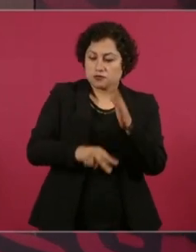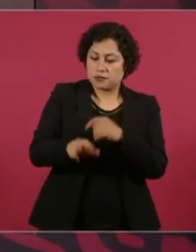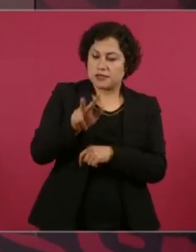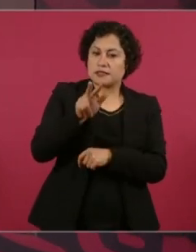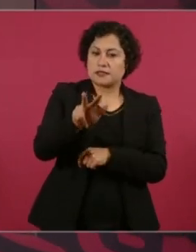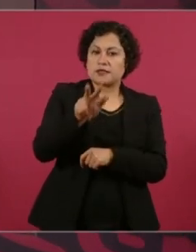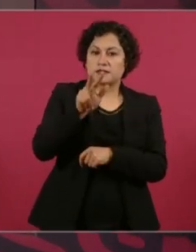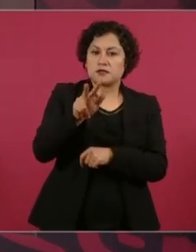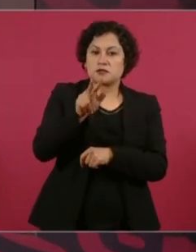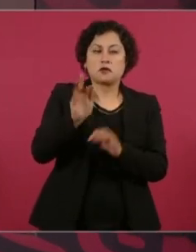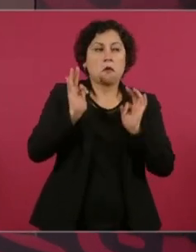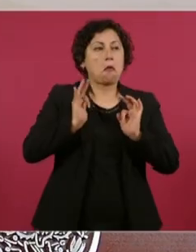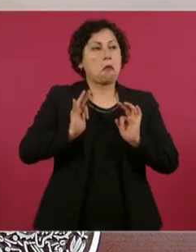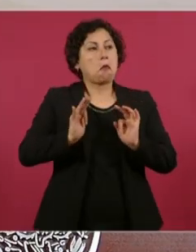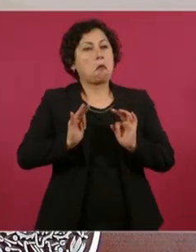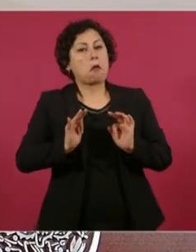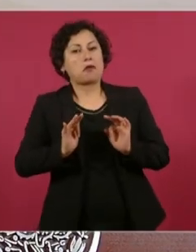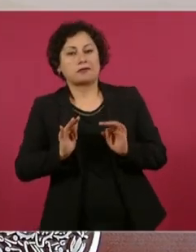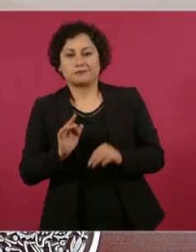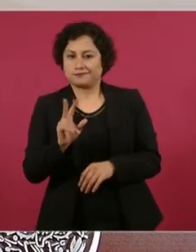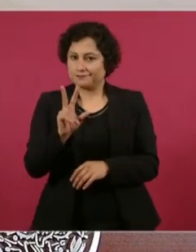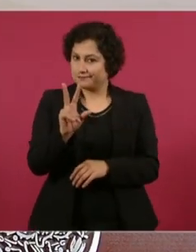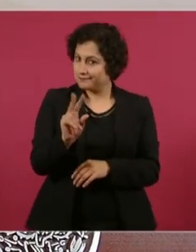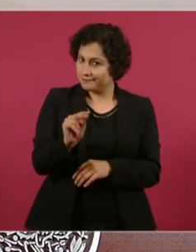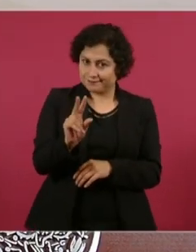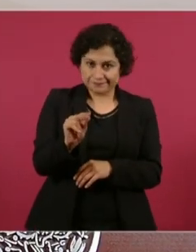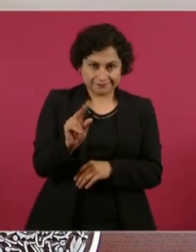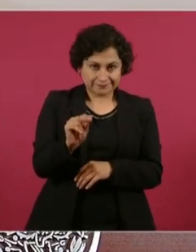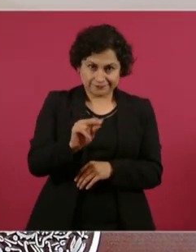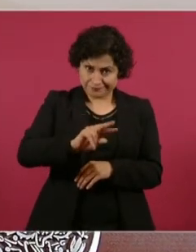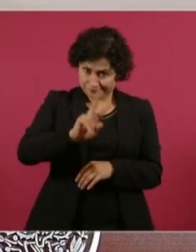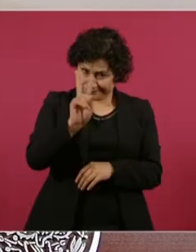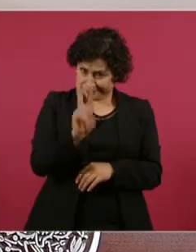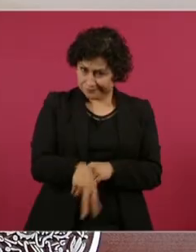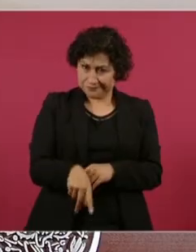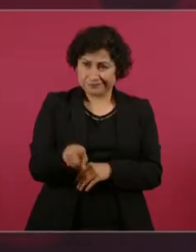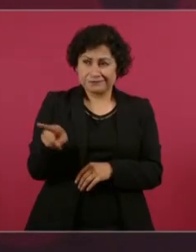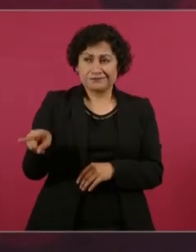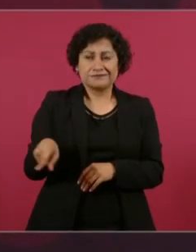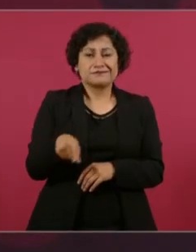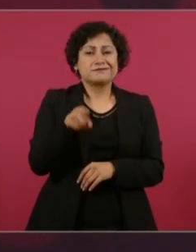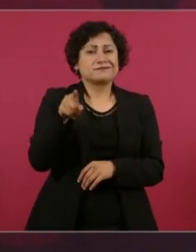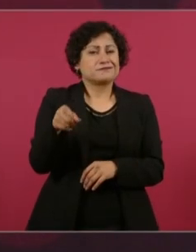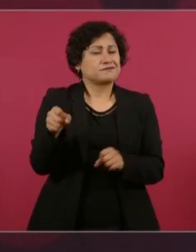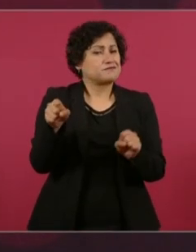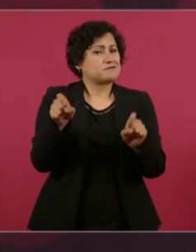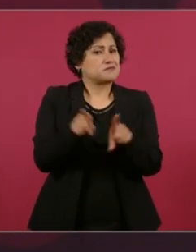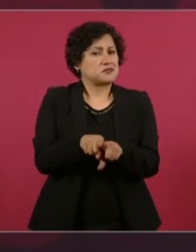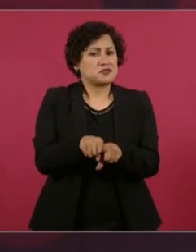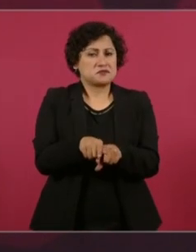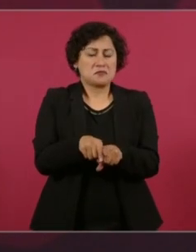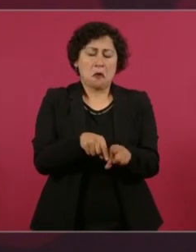un día de campo, no, le metieron fuertísimo.